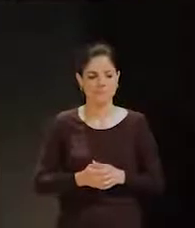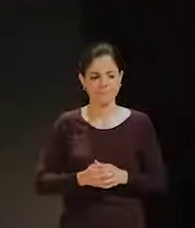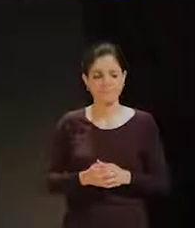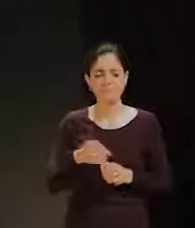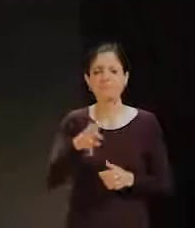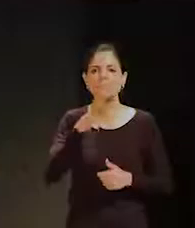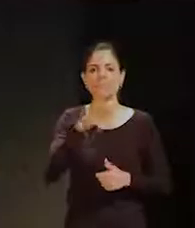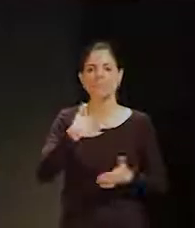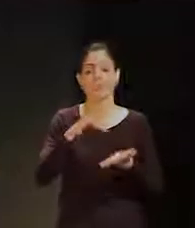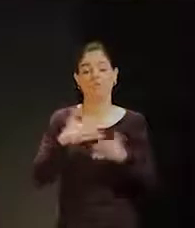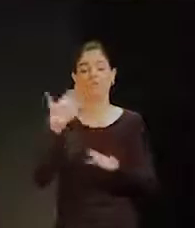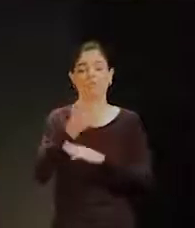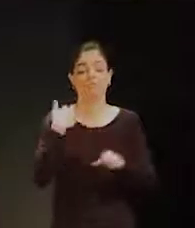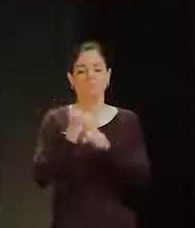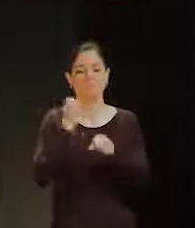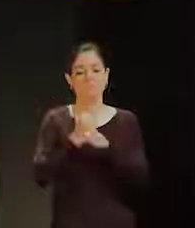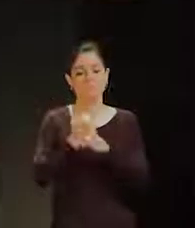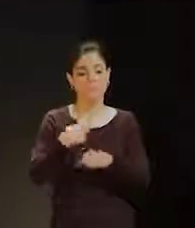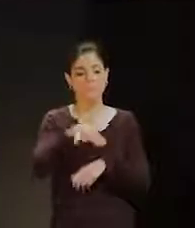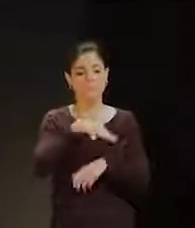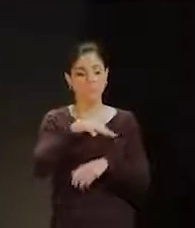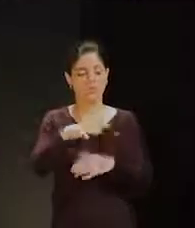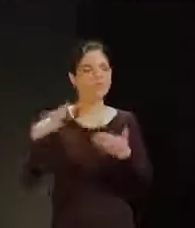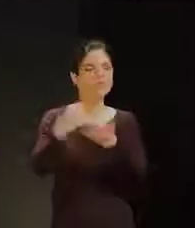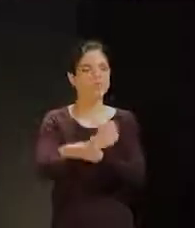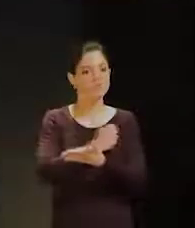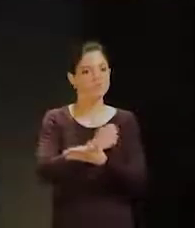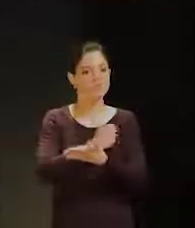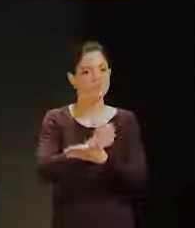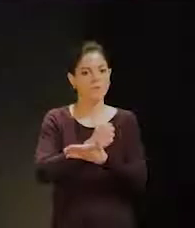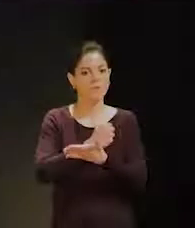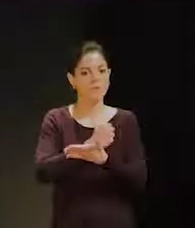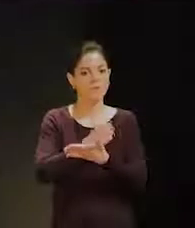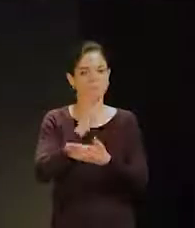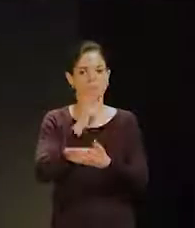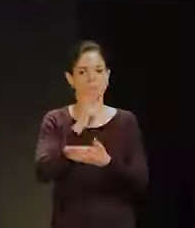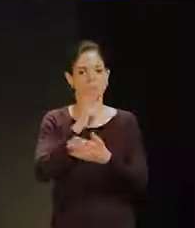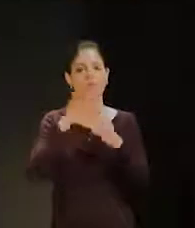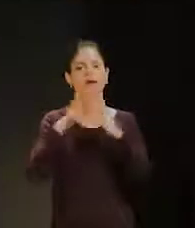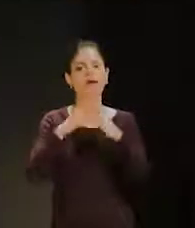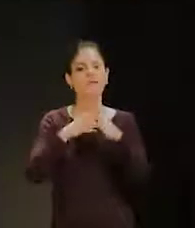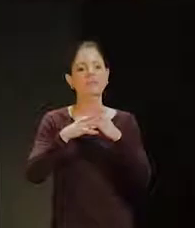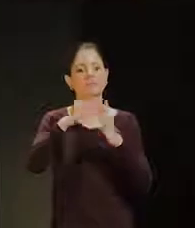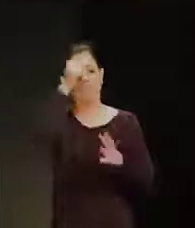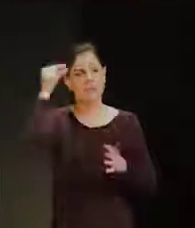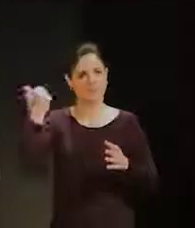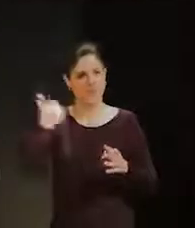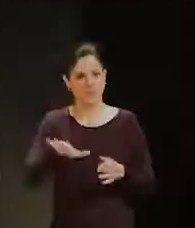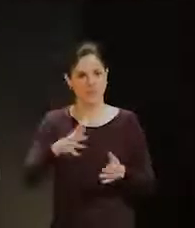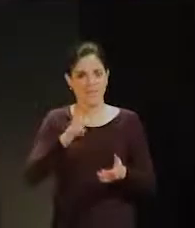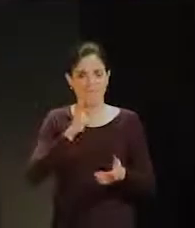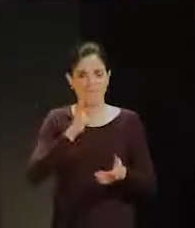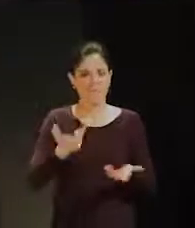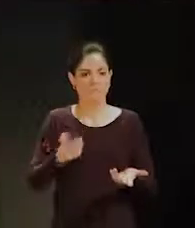eso porque cuando voy a trabajar en este lugar donde está toda esta estructura mental, que está muy guay, ¿eh? No es una